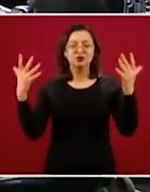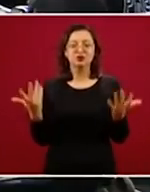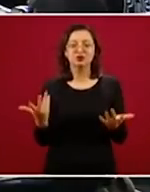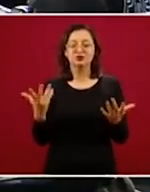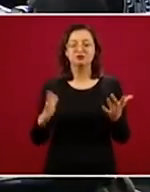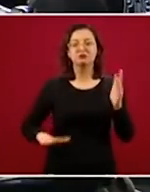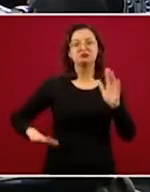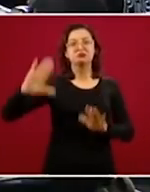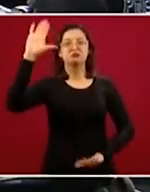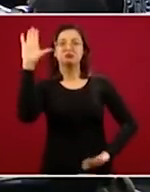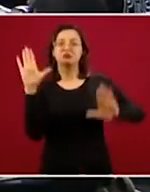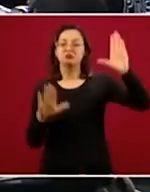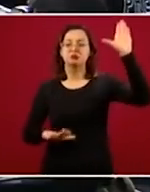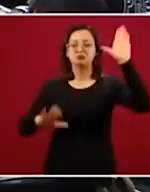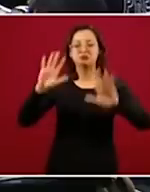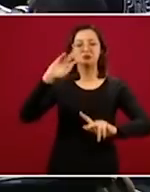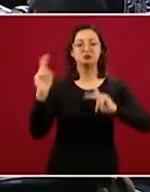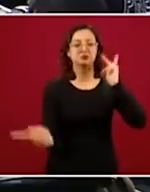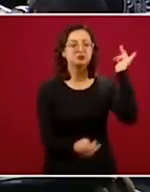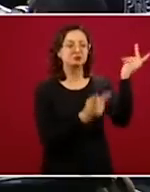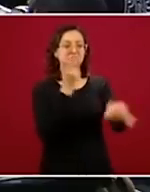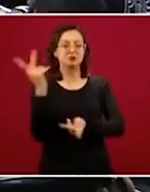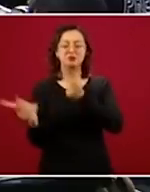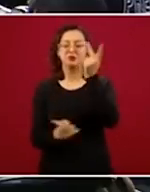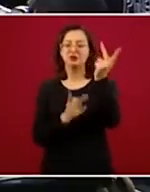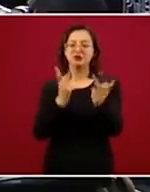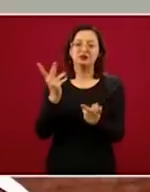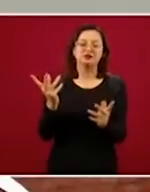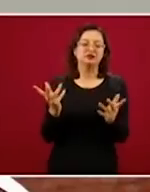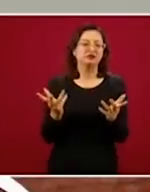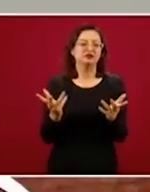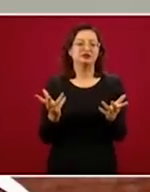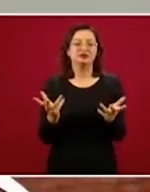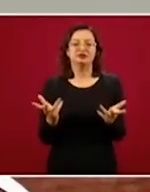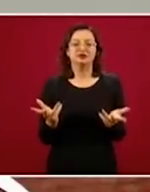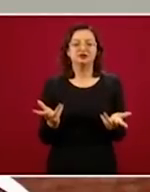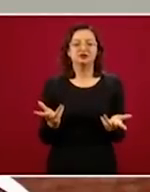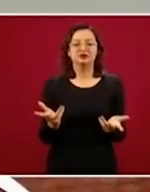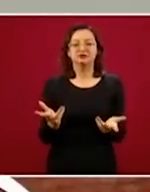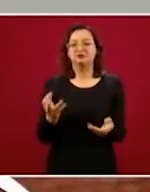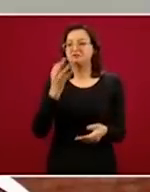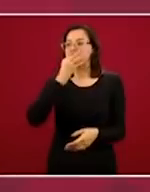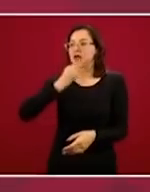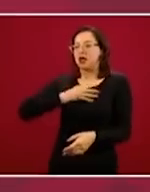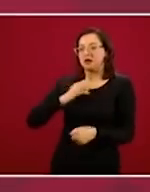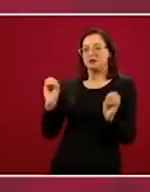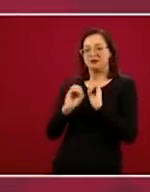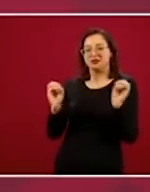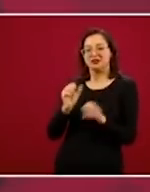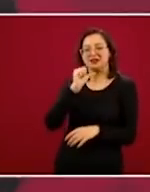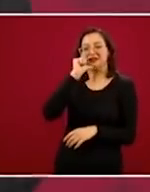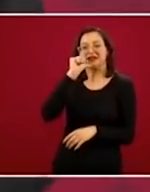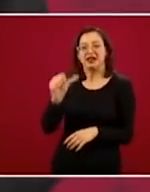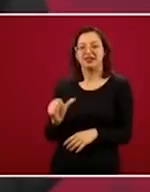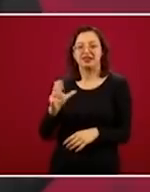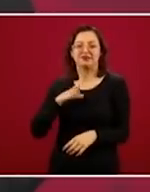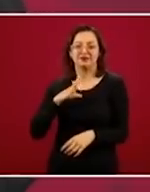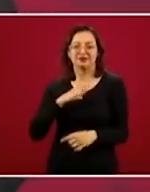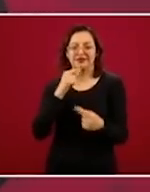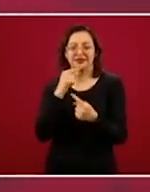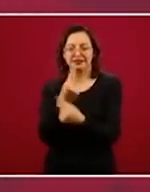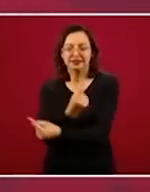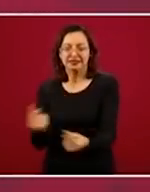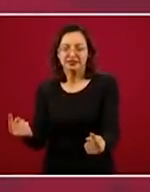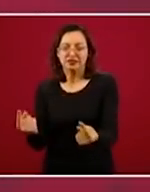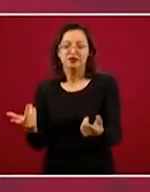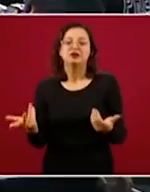sus preguntas y también este no me advirtieron de que estaban ustedes aquí o sea que es una